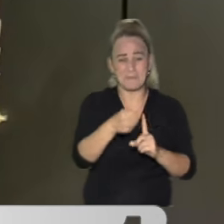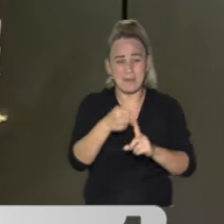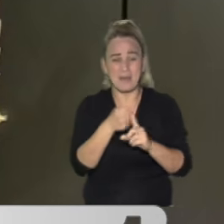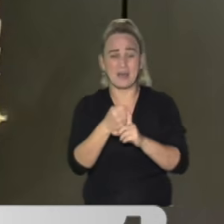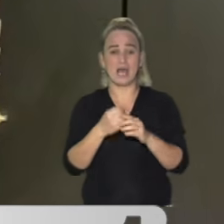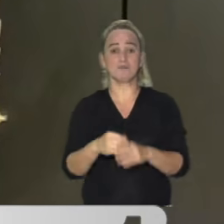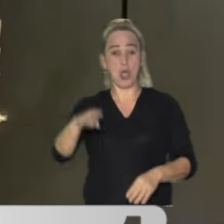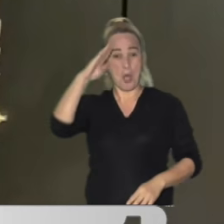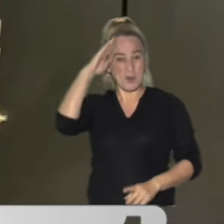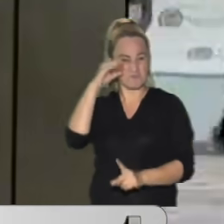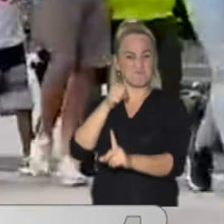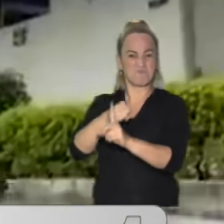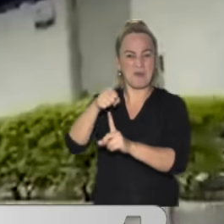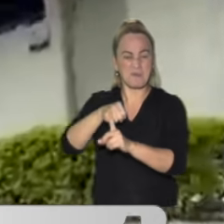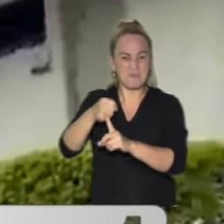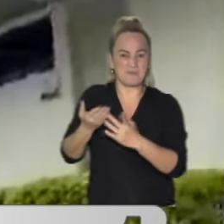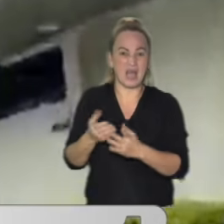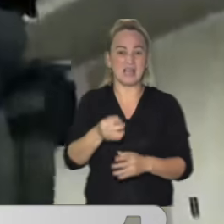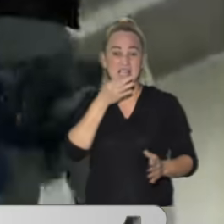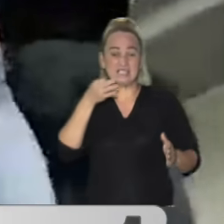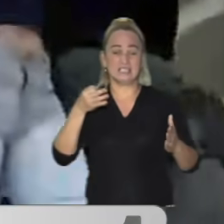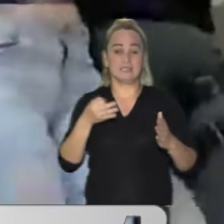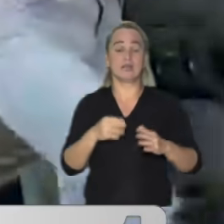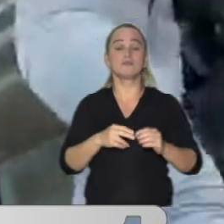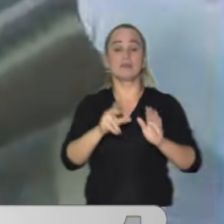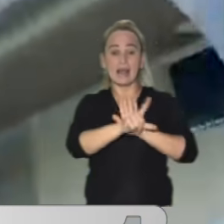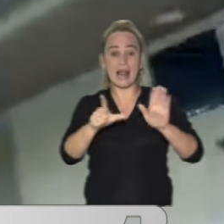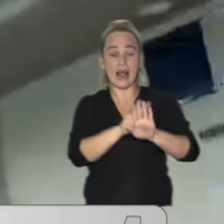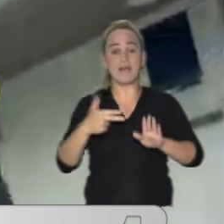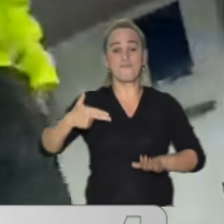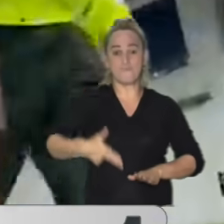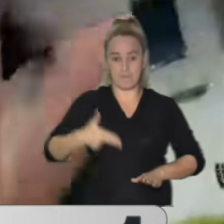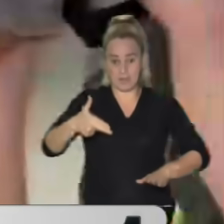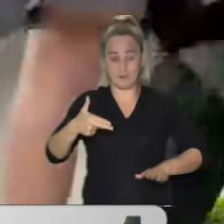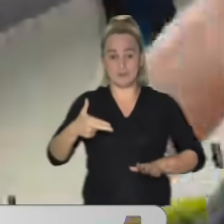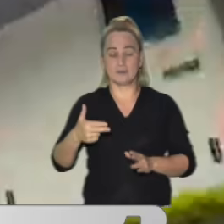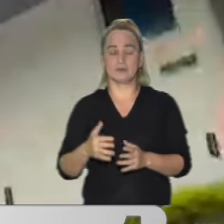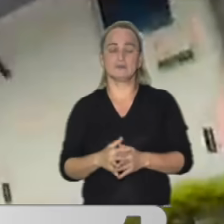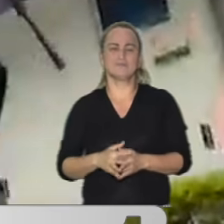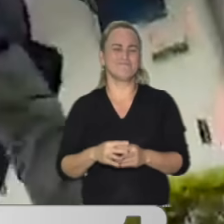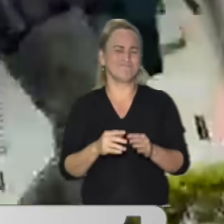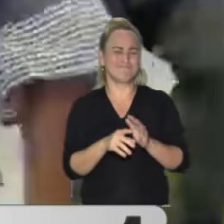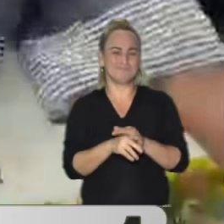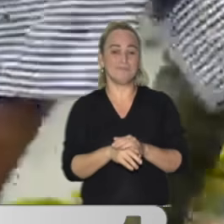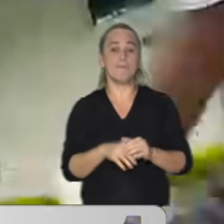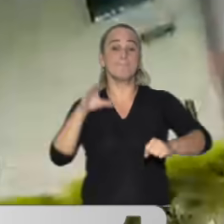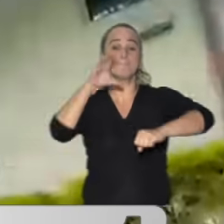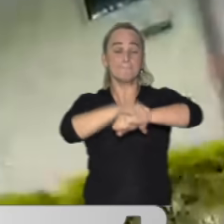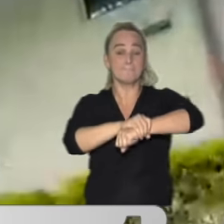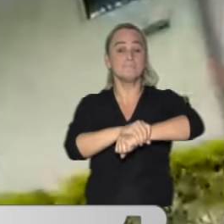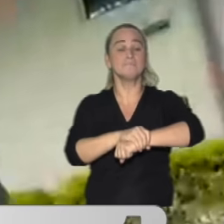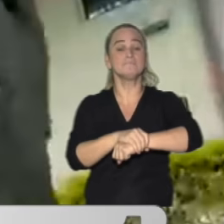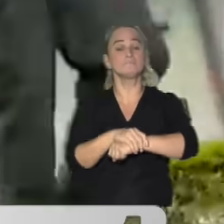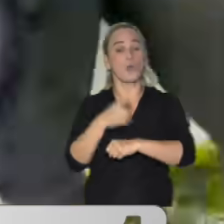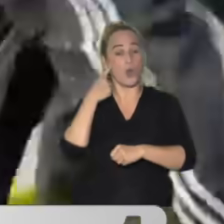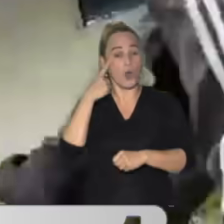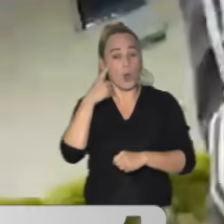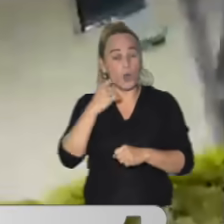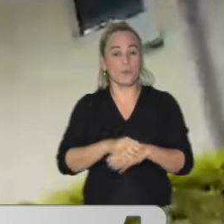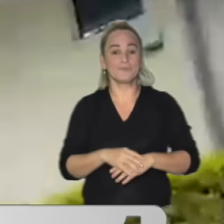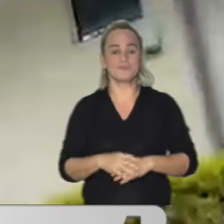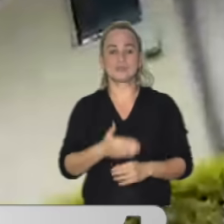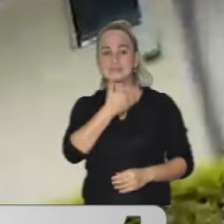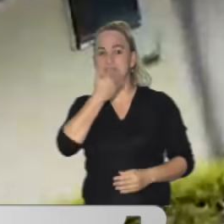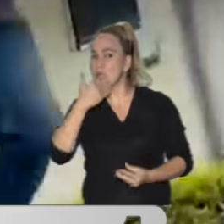contra servidor público, calumnia, porte ilegal de armas de fuego y lesiones personales. Los detenidos deberán responder por los delitos de